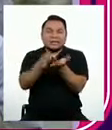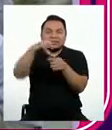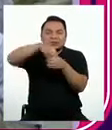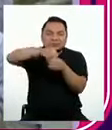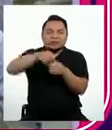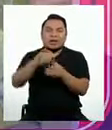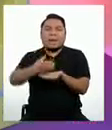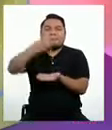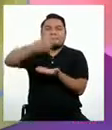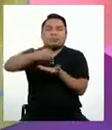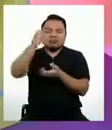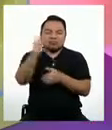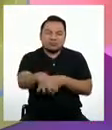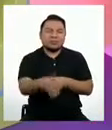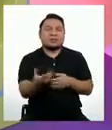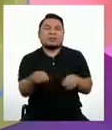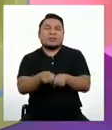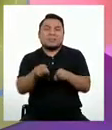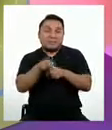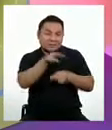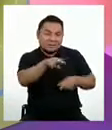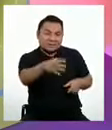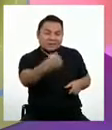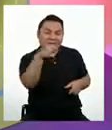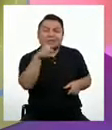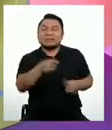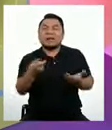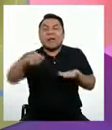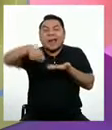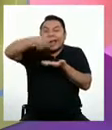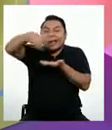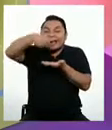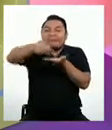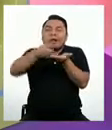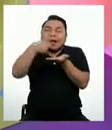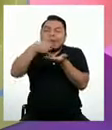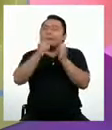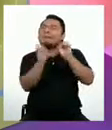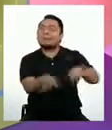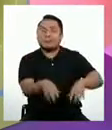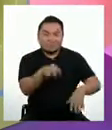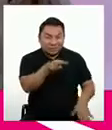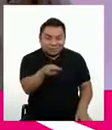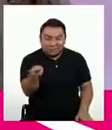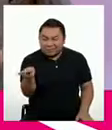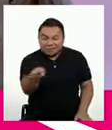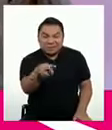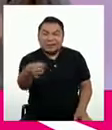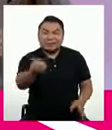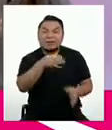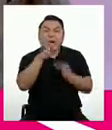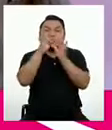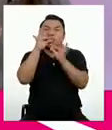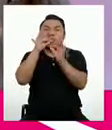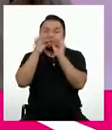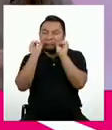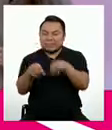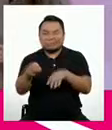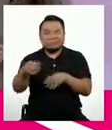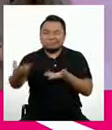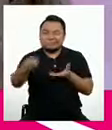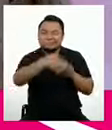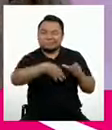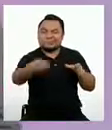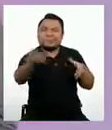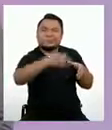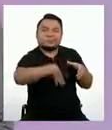una botella, encontramos también cubiertos de plástico, cañitas, entonces cada uno empieza a reconocer como,